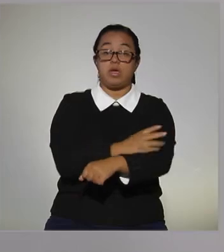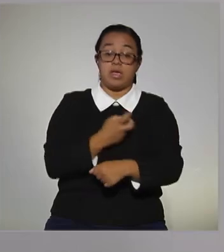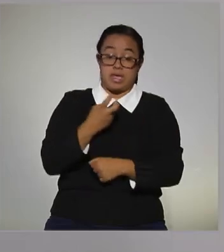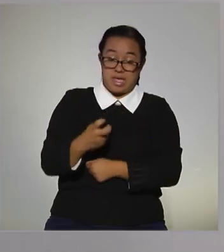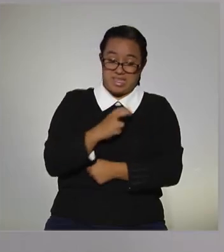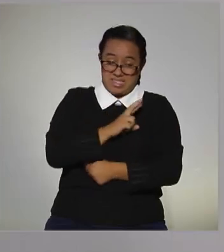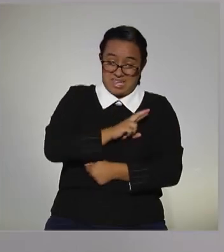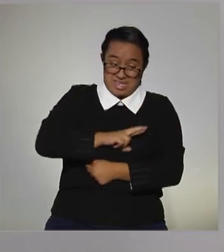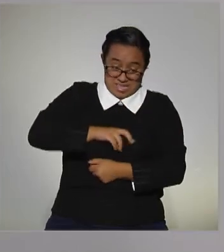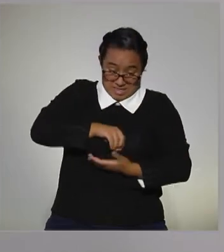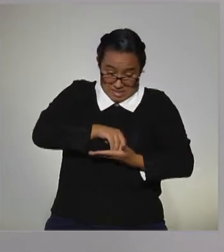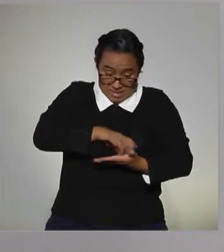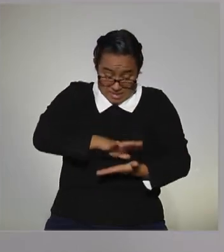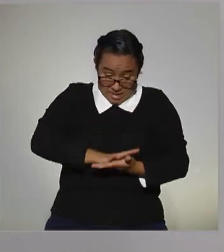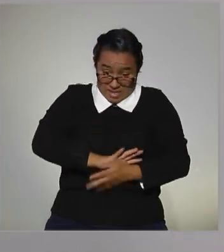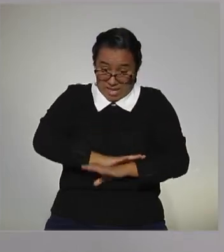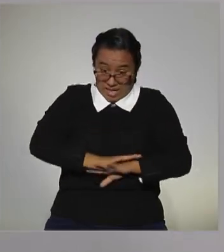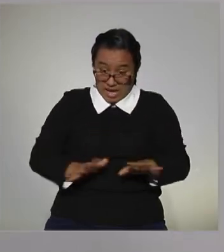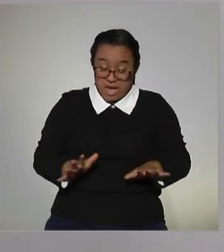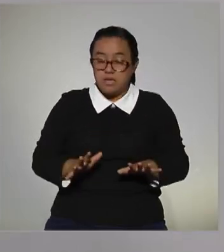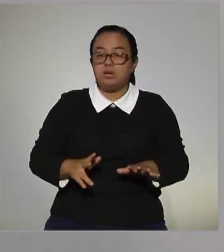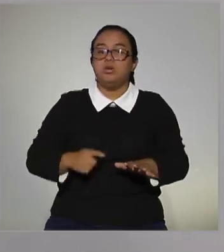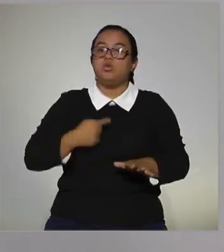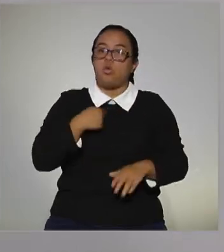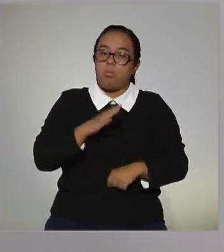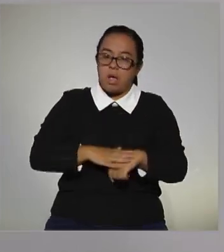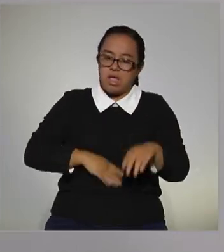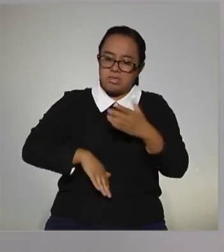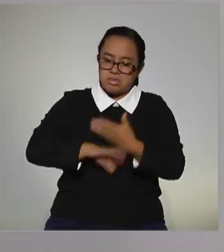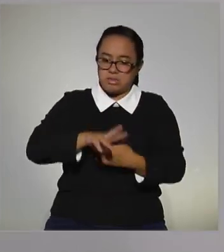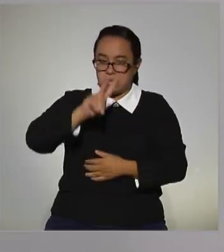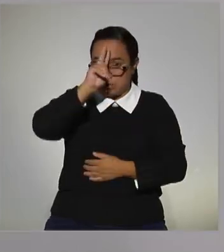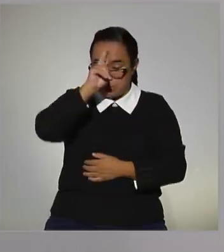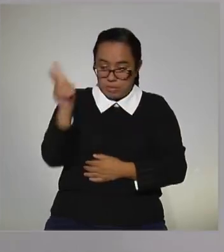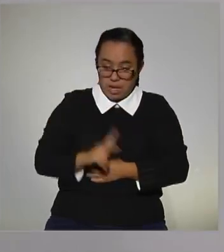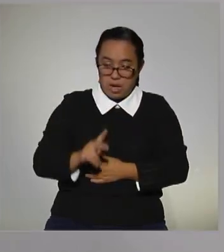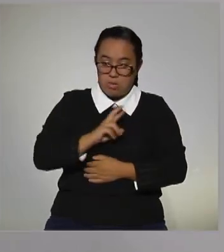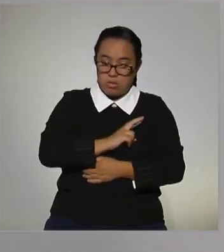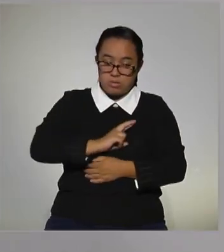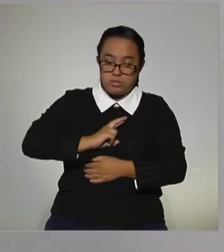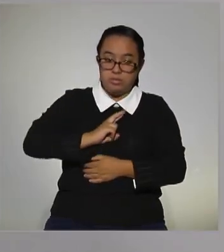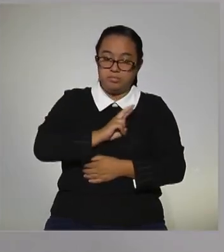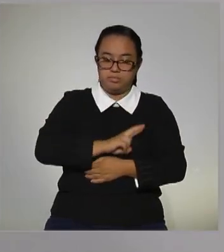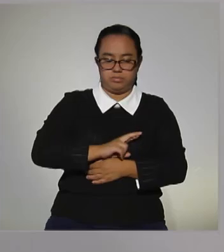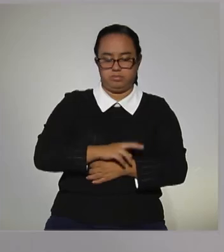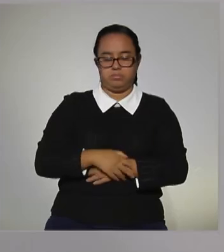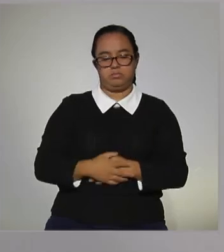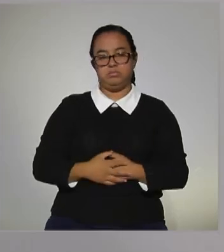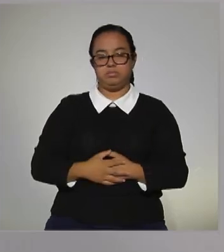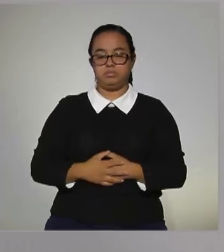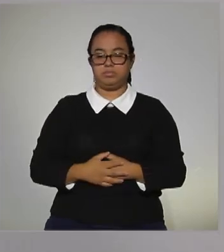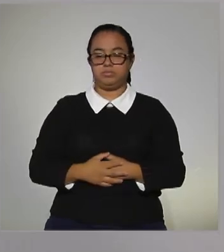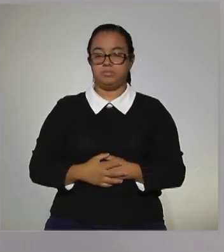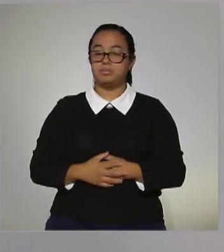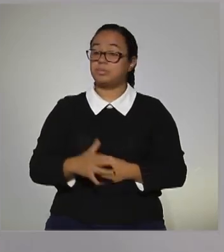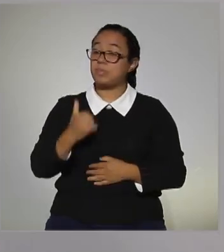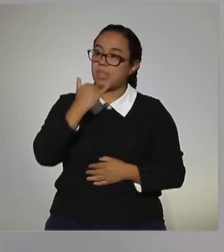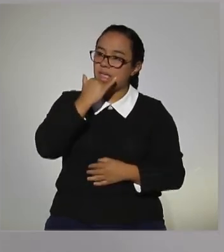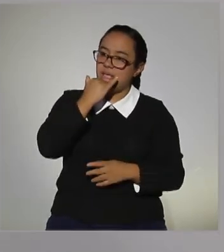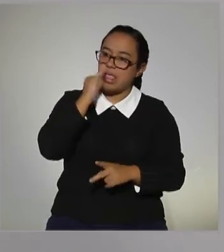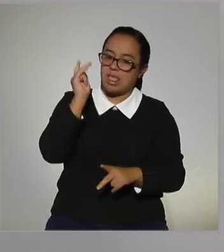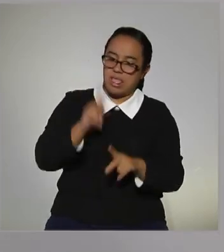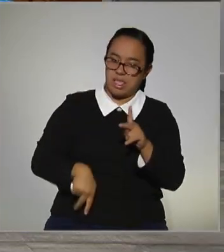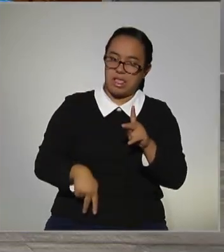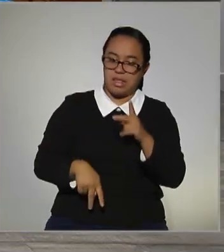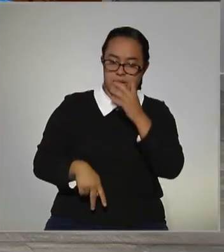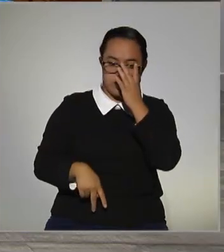resentimiento o ese rencor que ya se creó ya no me afecte en cuestión de estar en una dinámica con esa persona. Perdón, querría agregar nada más